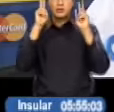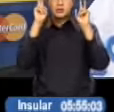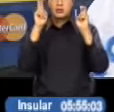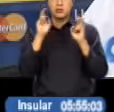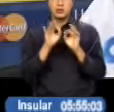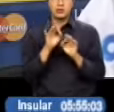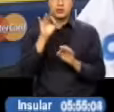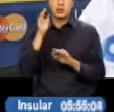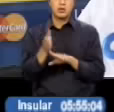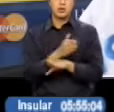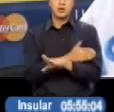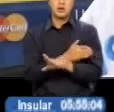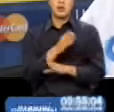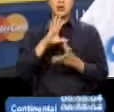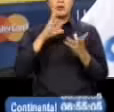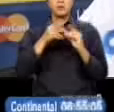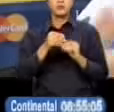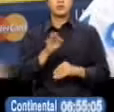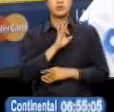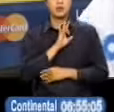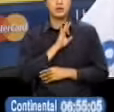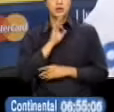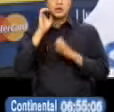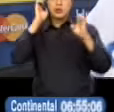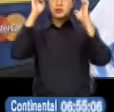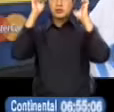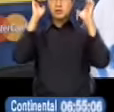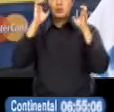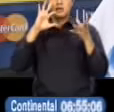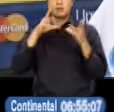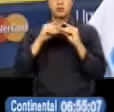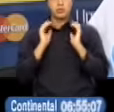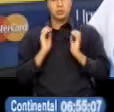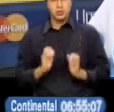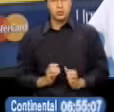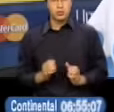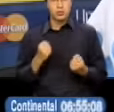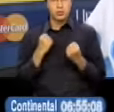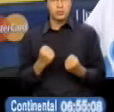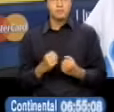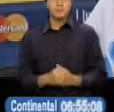para la adaptación técnica y relación adaptación física